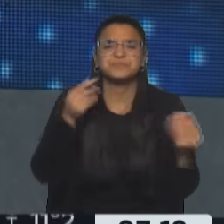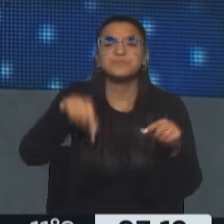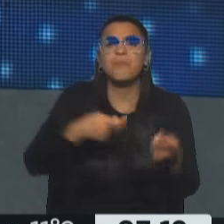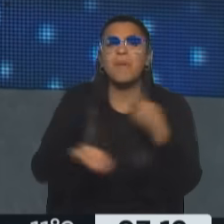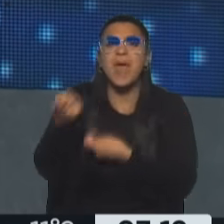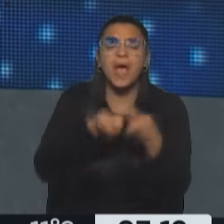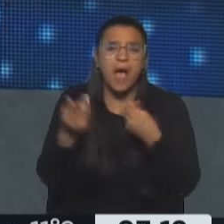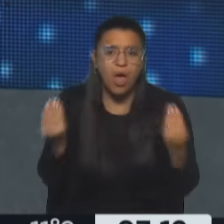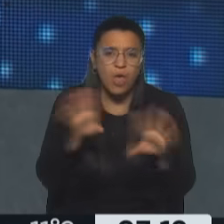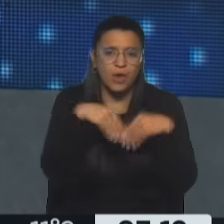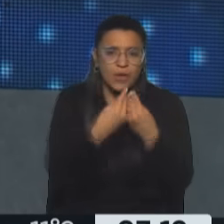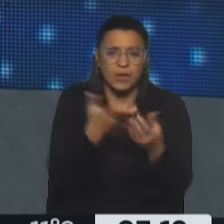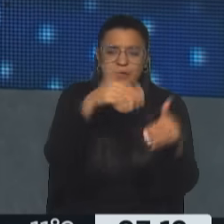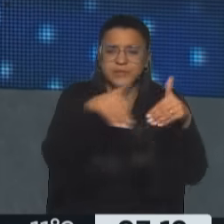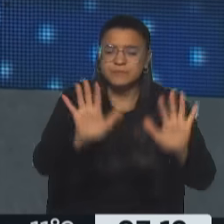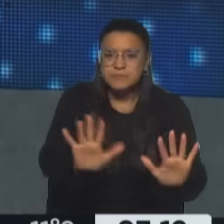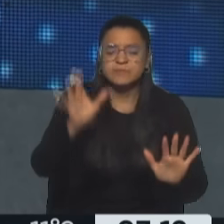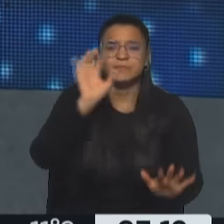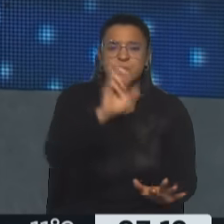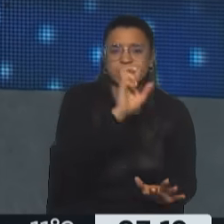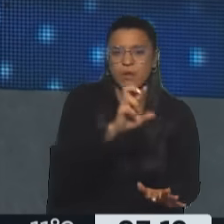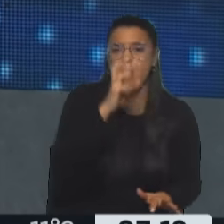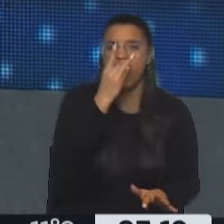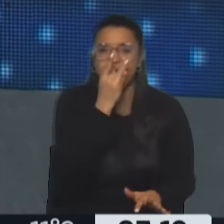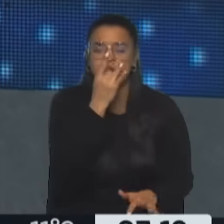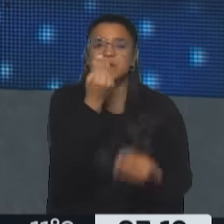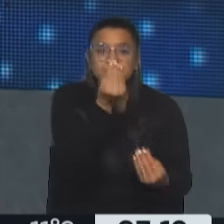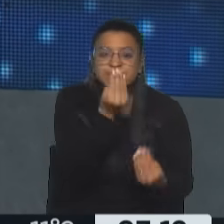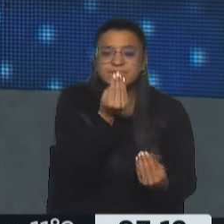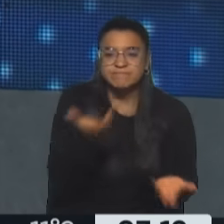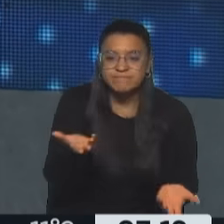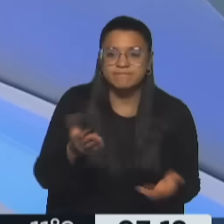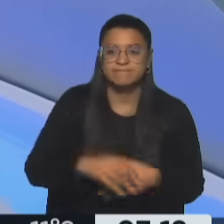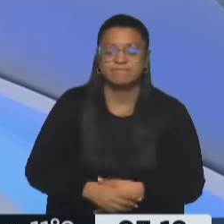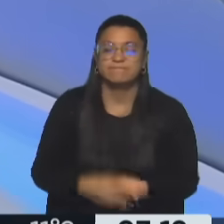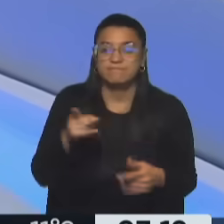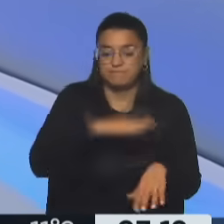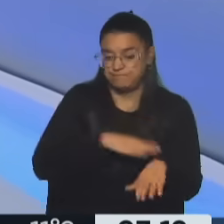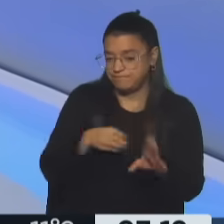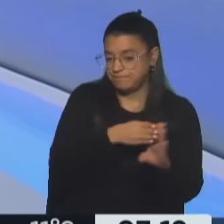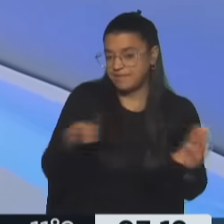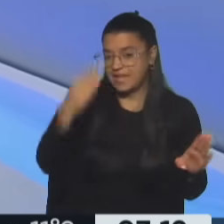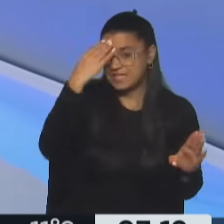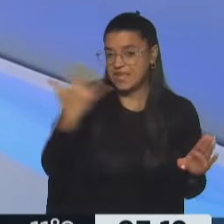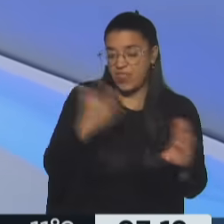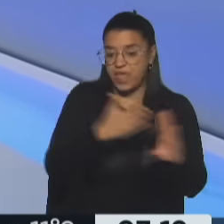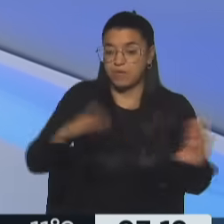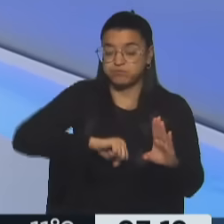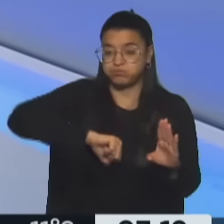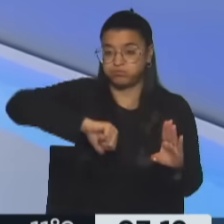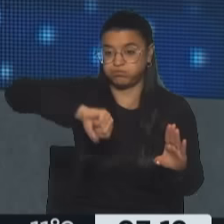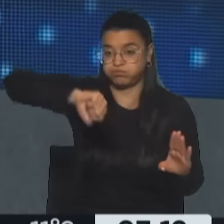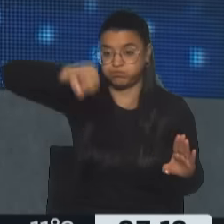mercados no con este resultado electoral un dólar paralelo un dólar ilegal un dólar blue que Durante los últimos 15 días estuvo